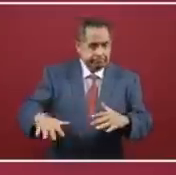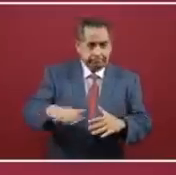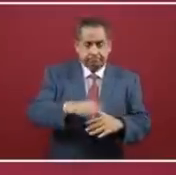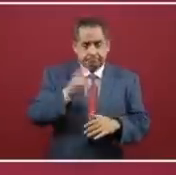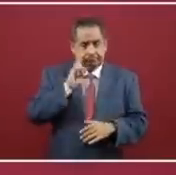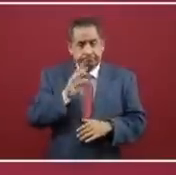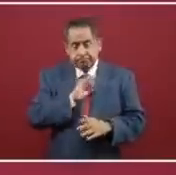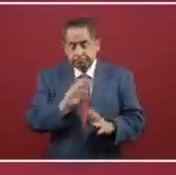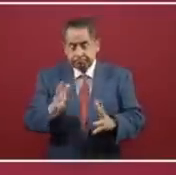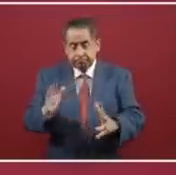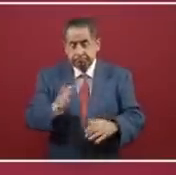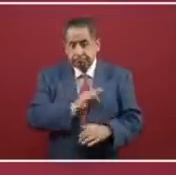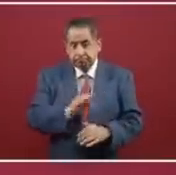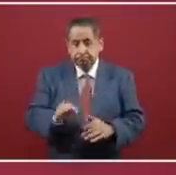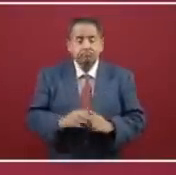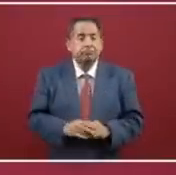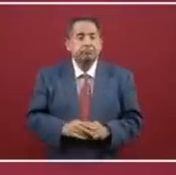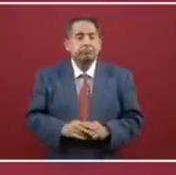ay